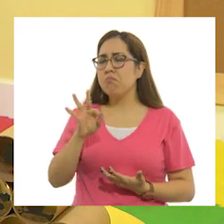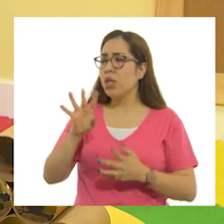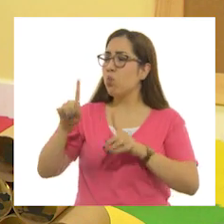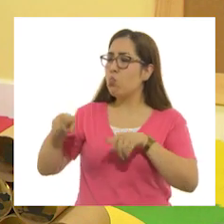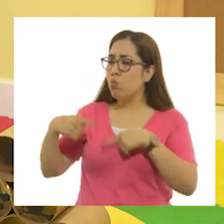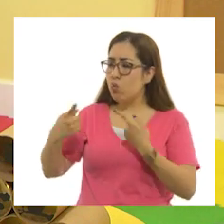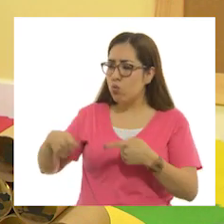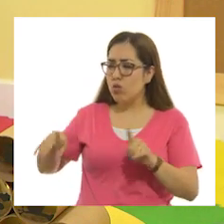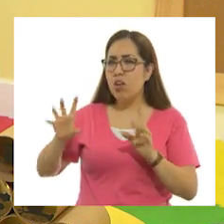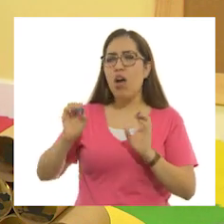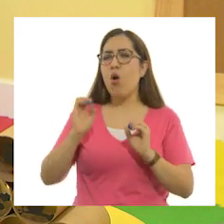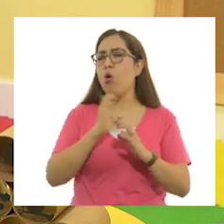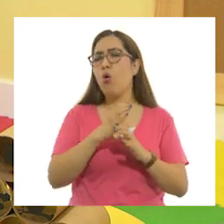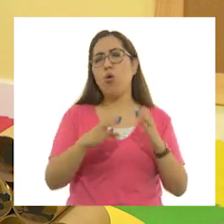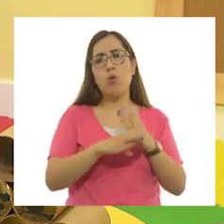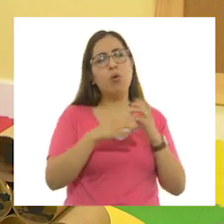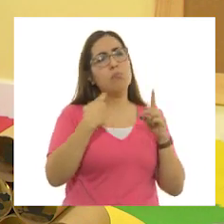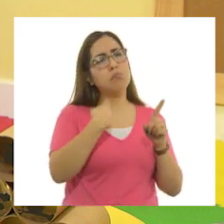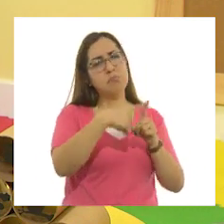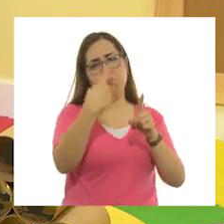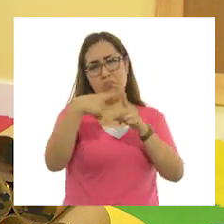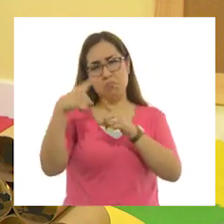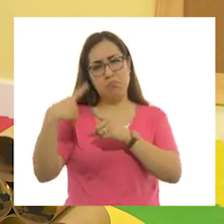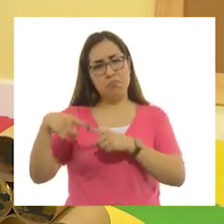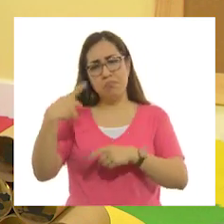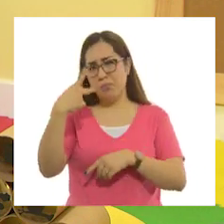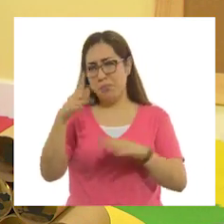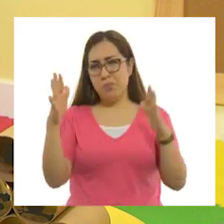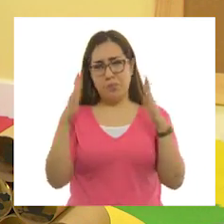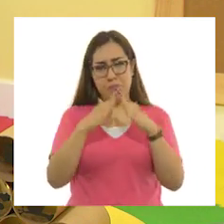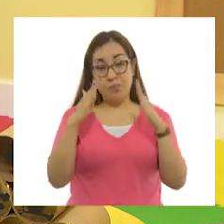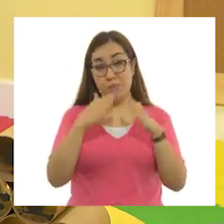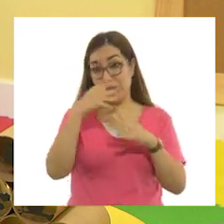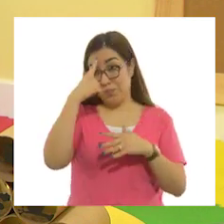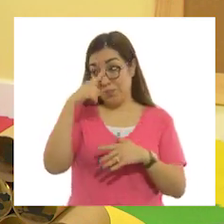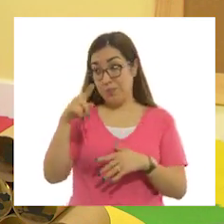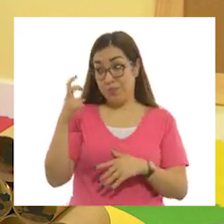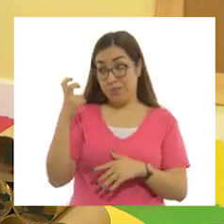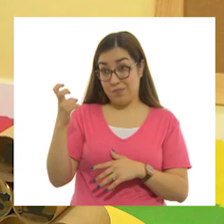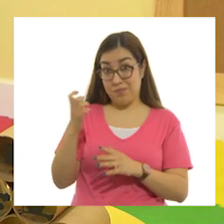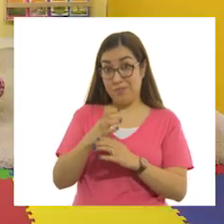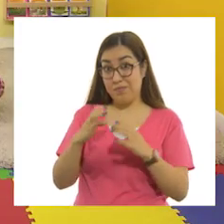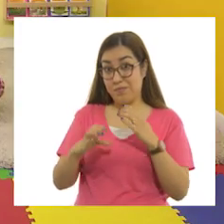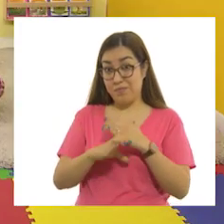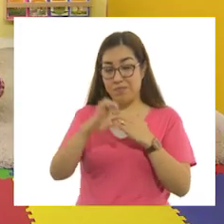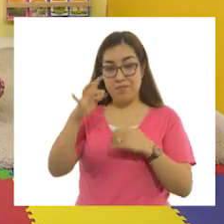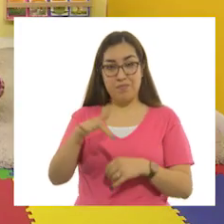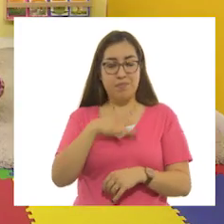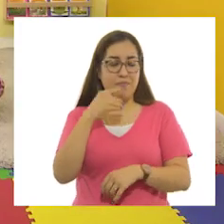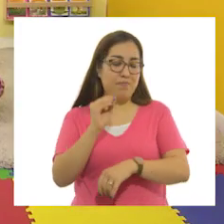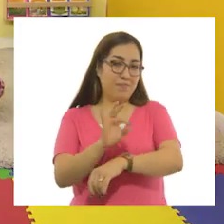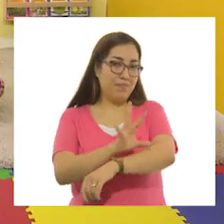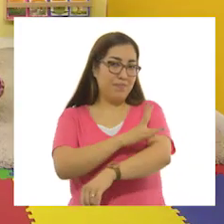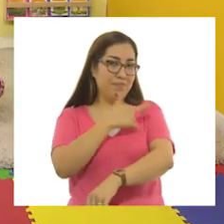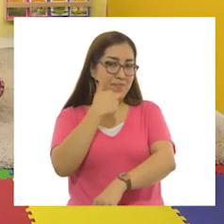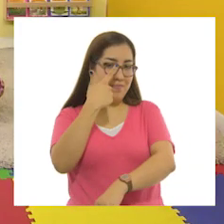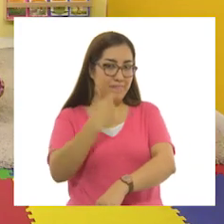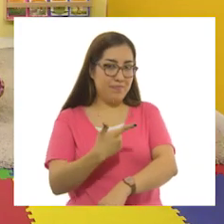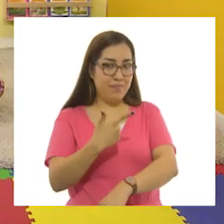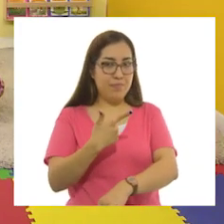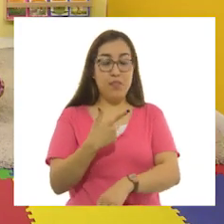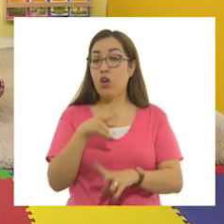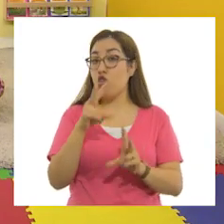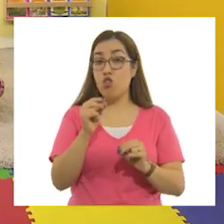otros objetos que tengamos en casa para hacer estas experiencias más agradables y lo que no debemos hacer